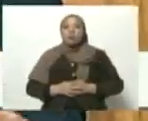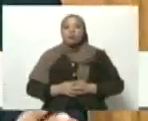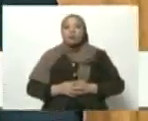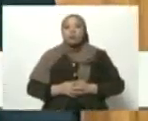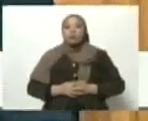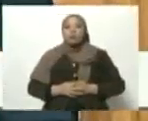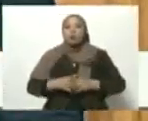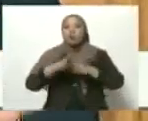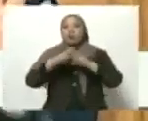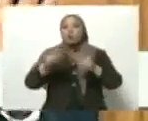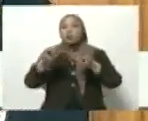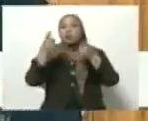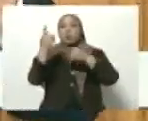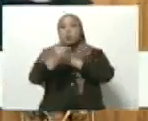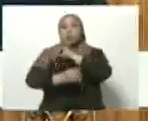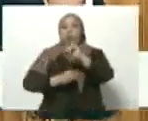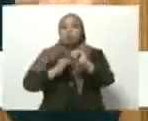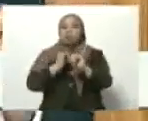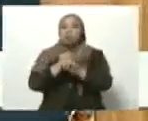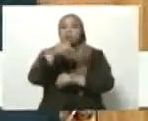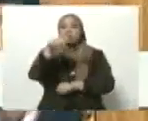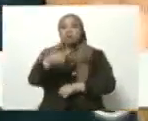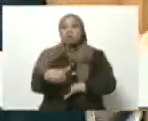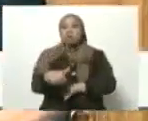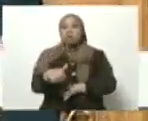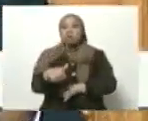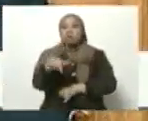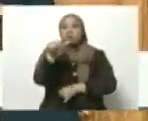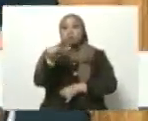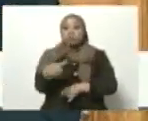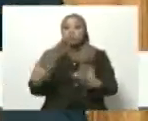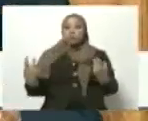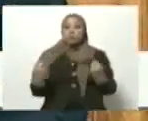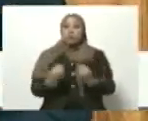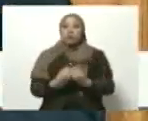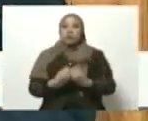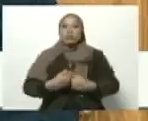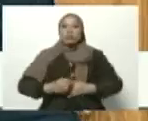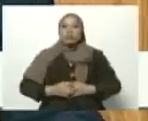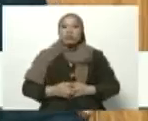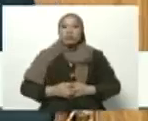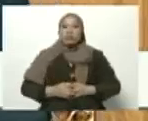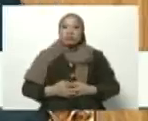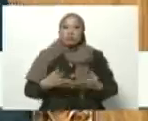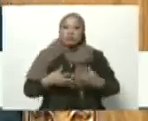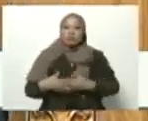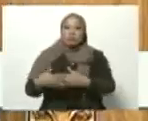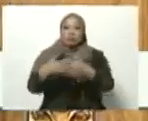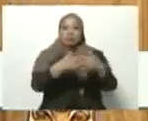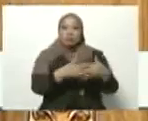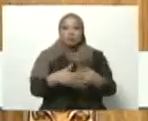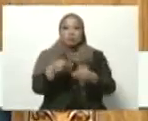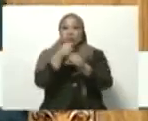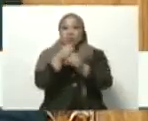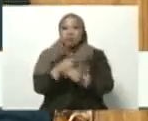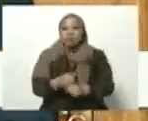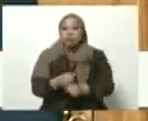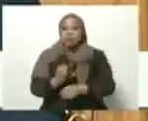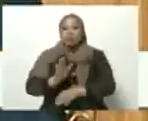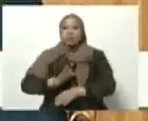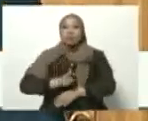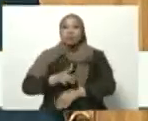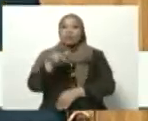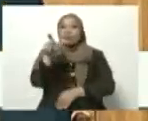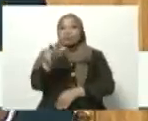Derechos Humanos, todo lo que sea organismo multilateral, es decir, multinacional, donde los estados se sientan con reglas a discutir, todo eso está en peligro porque quieren imponer